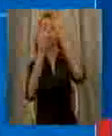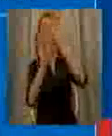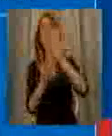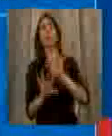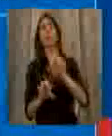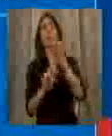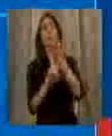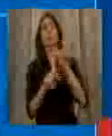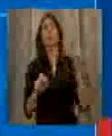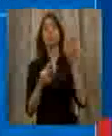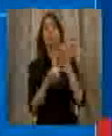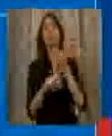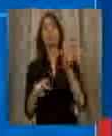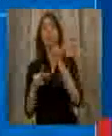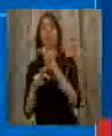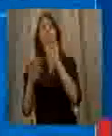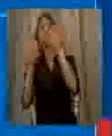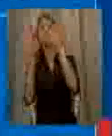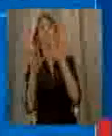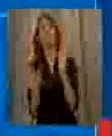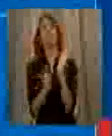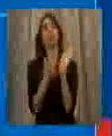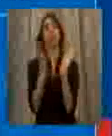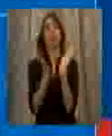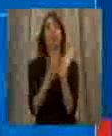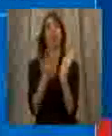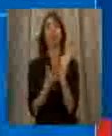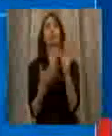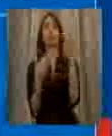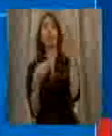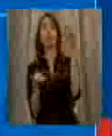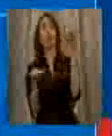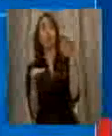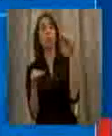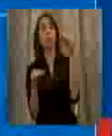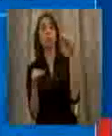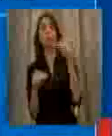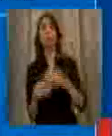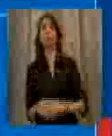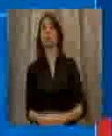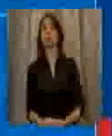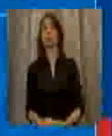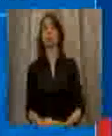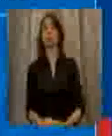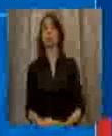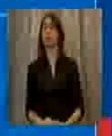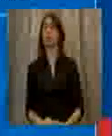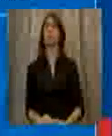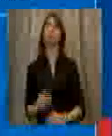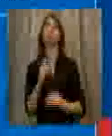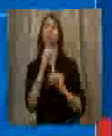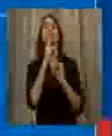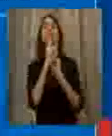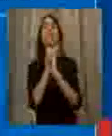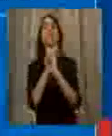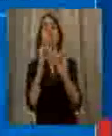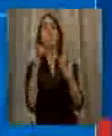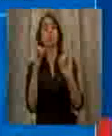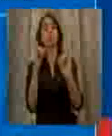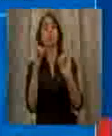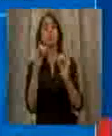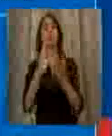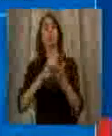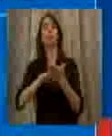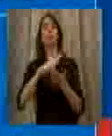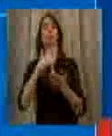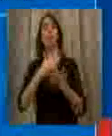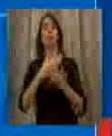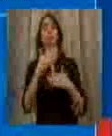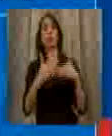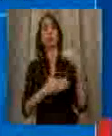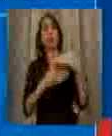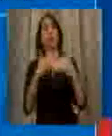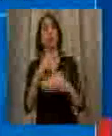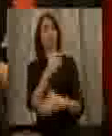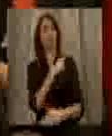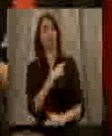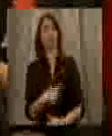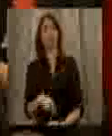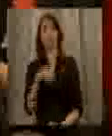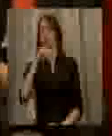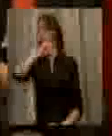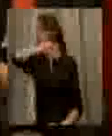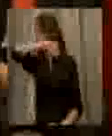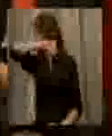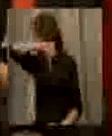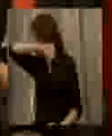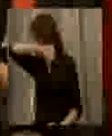de estudios, elaboración de libros, de documentos, para informar sobre la marcha del gobierno. Yo